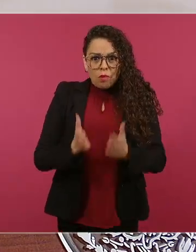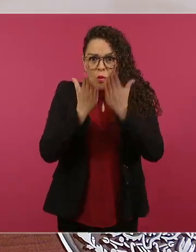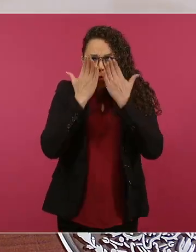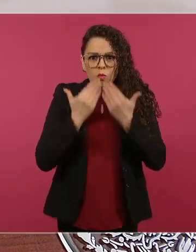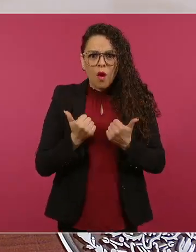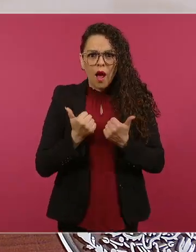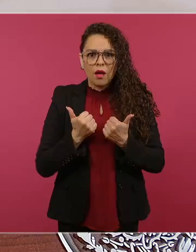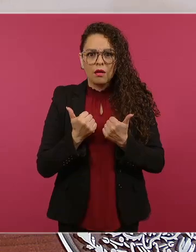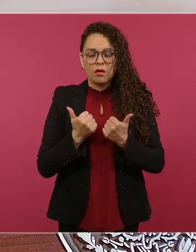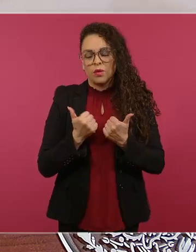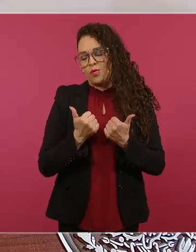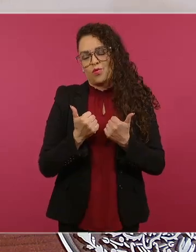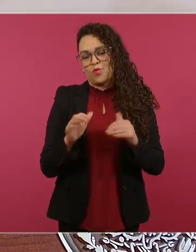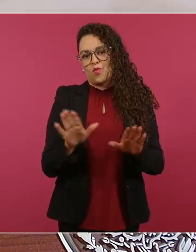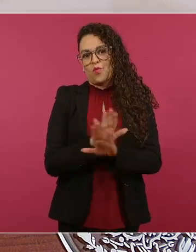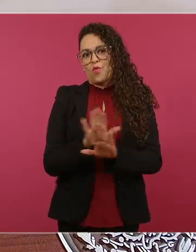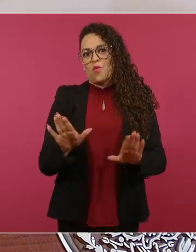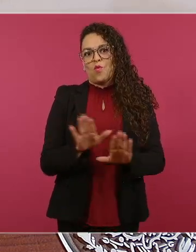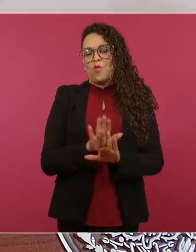Entonces,